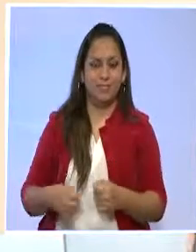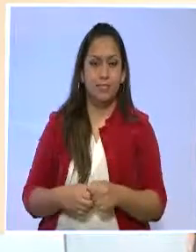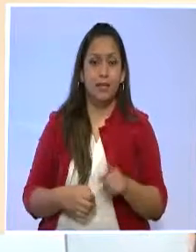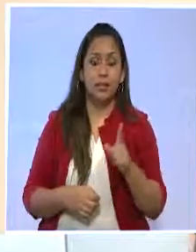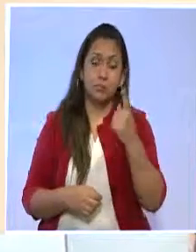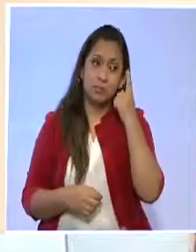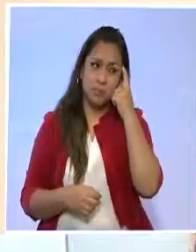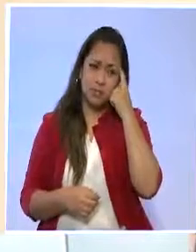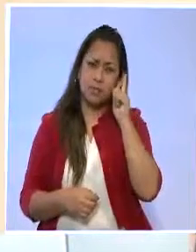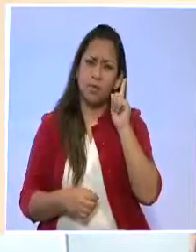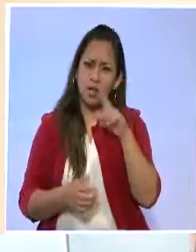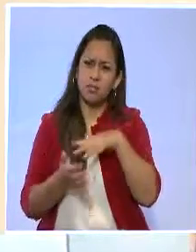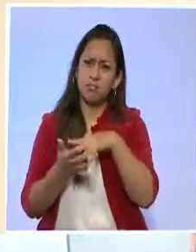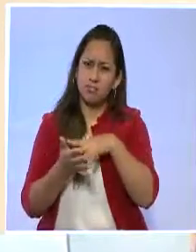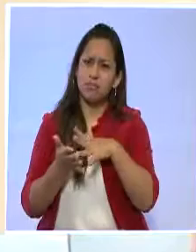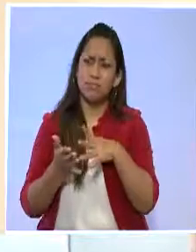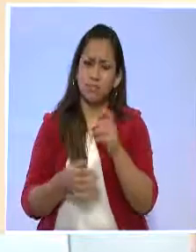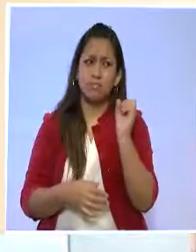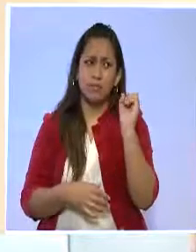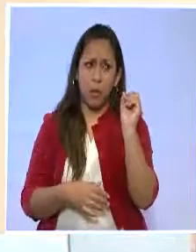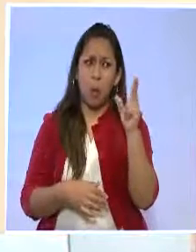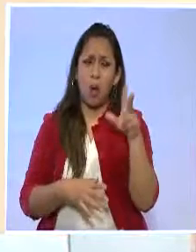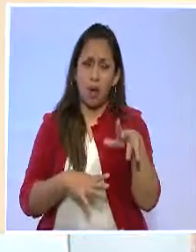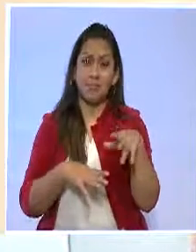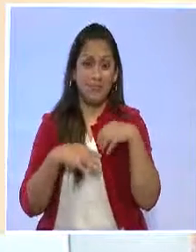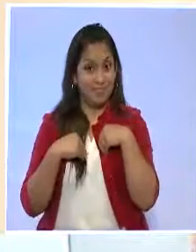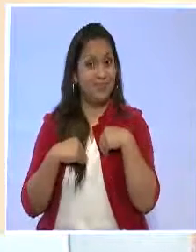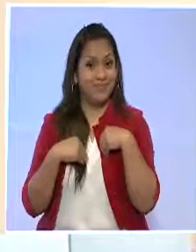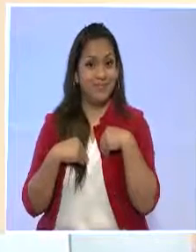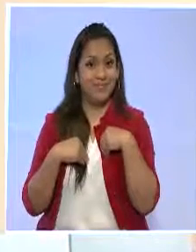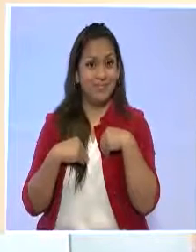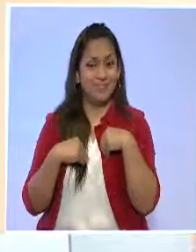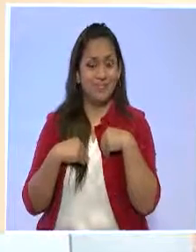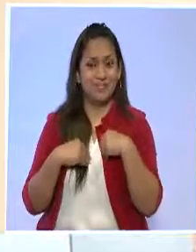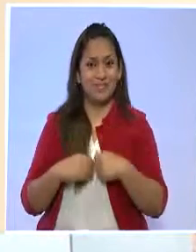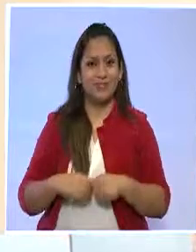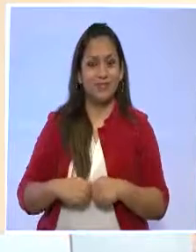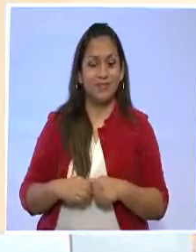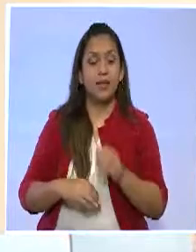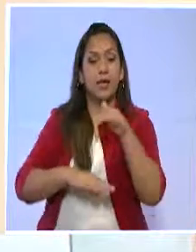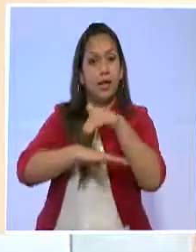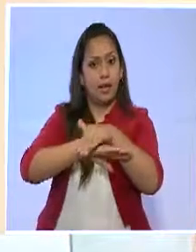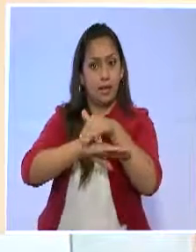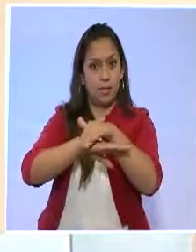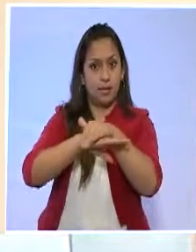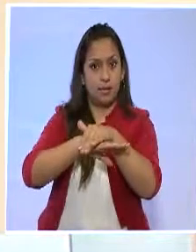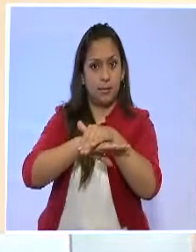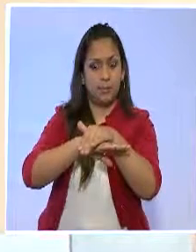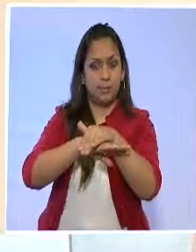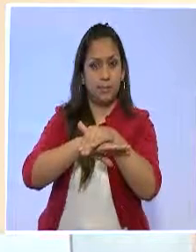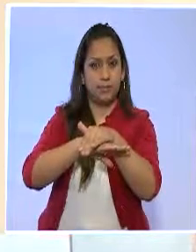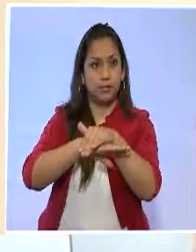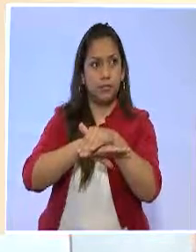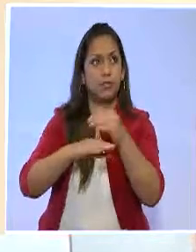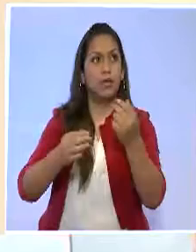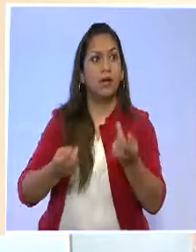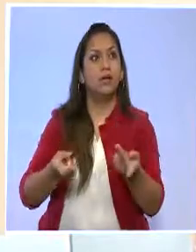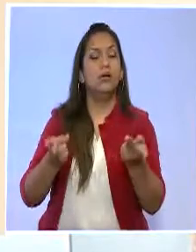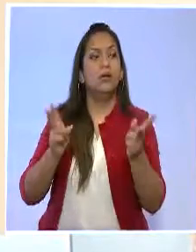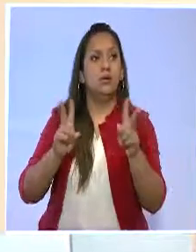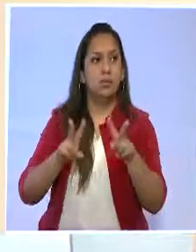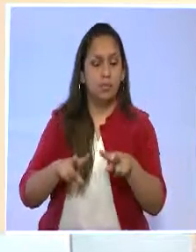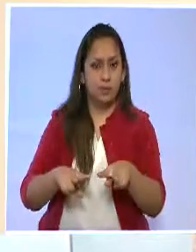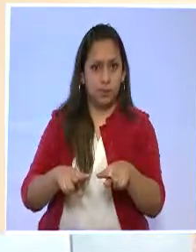y bueno en la tarde también pudimos estar con la